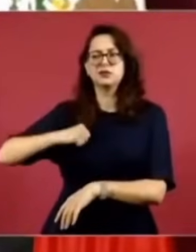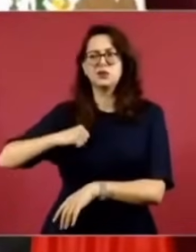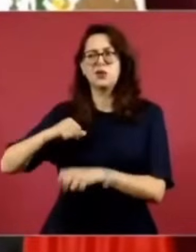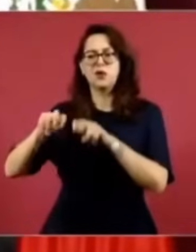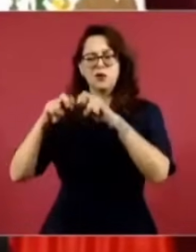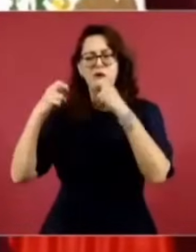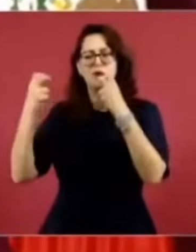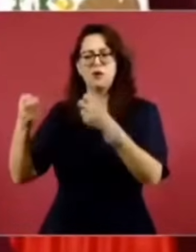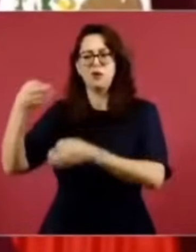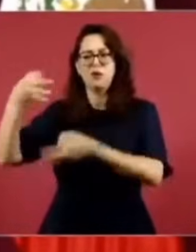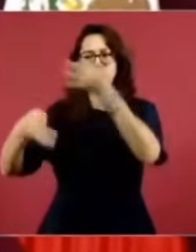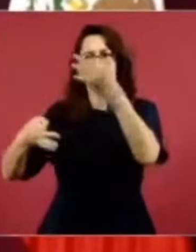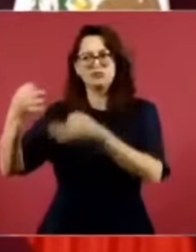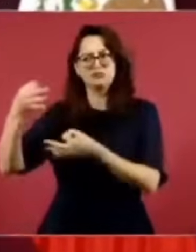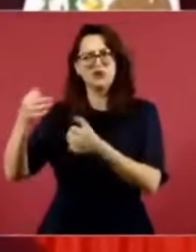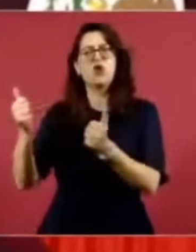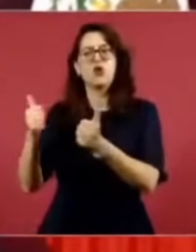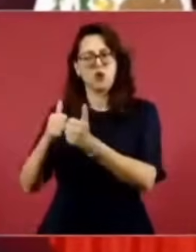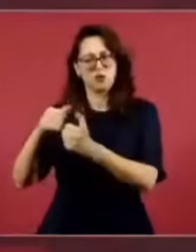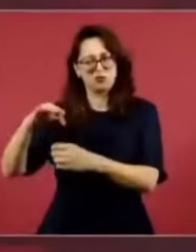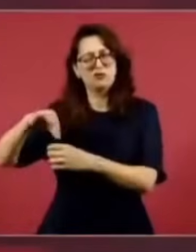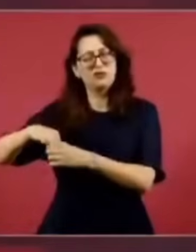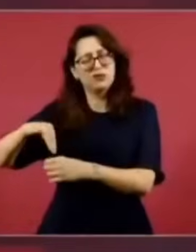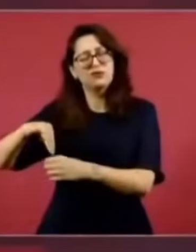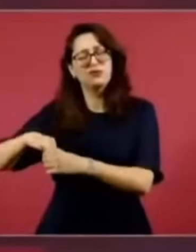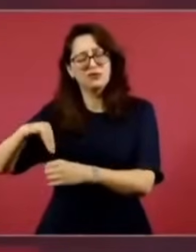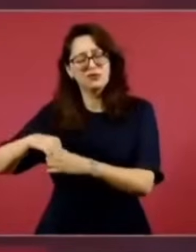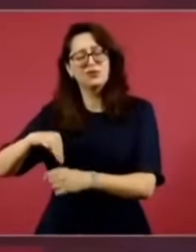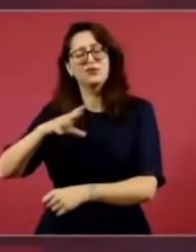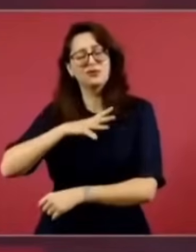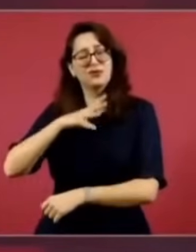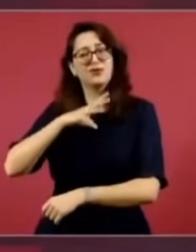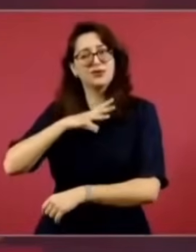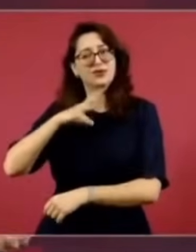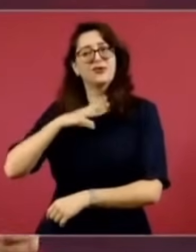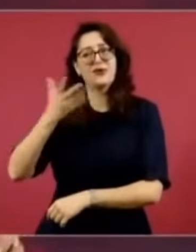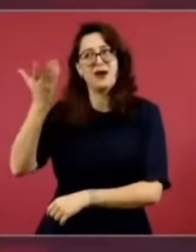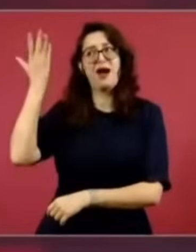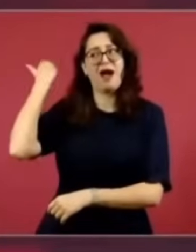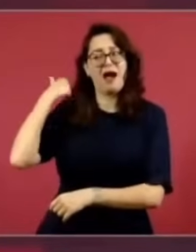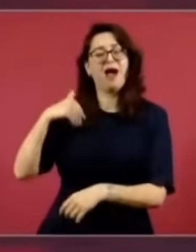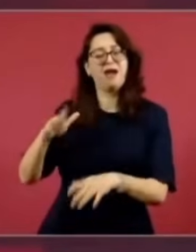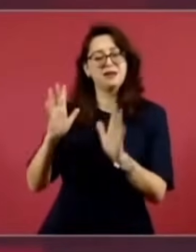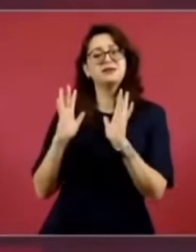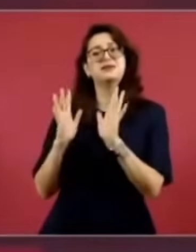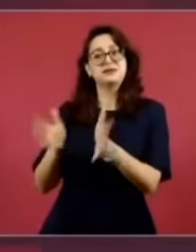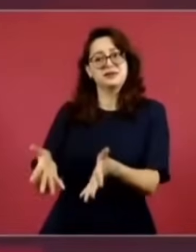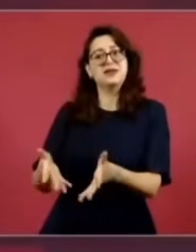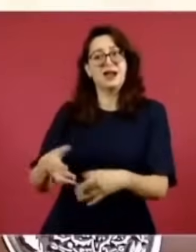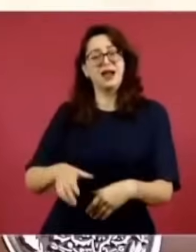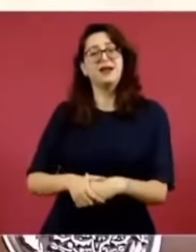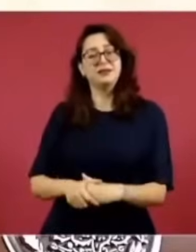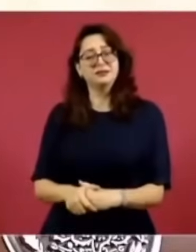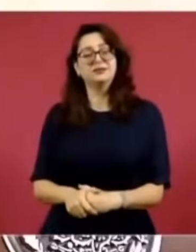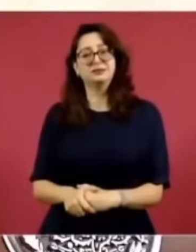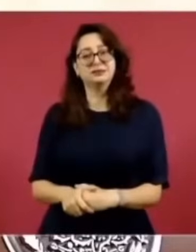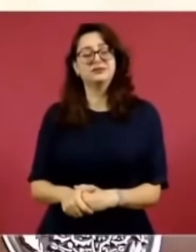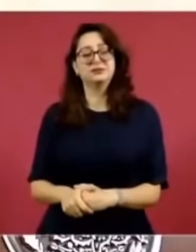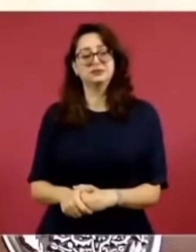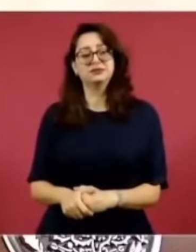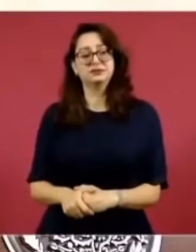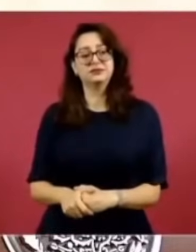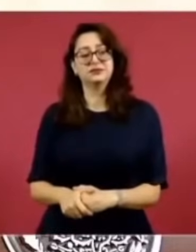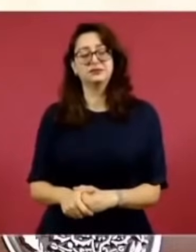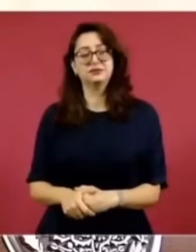elegían de manera indirecta a los ministros de